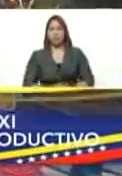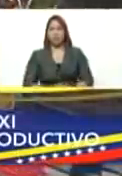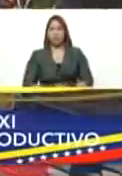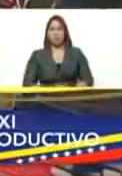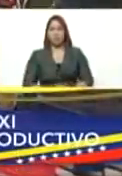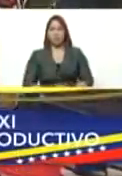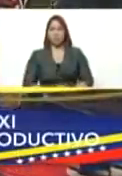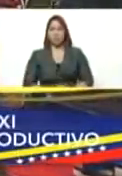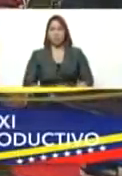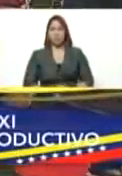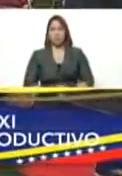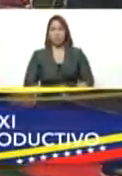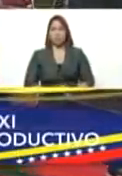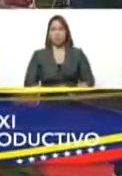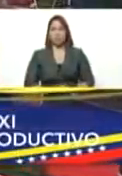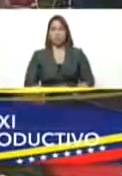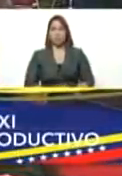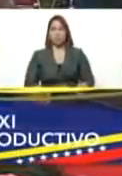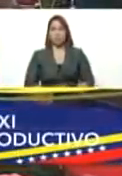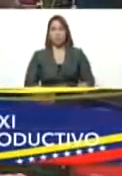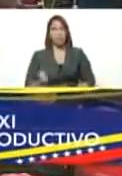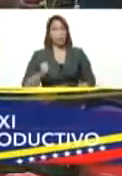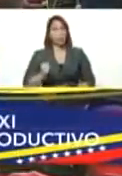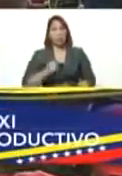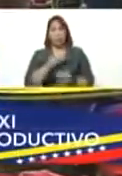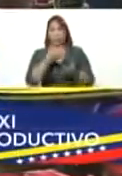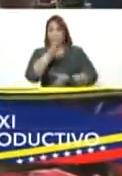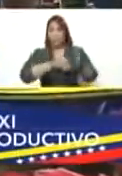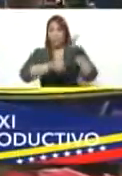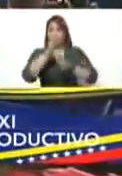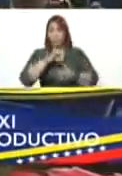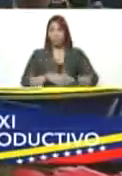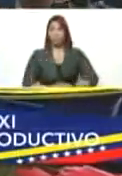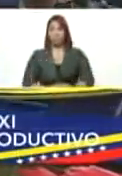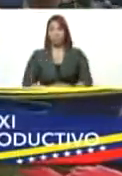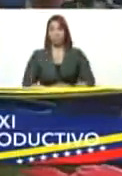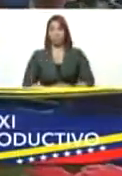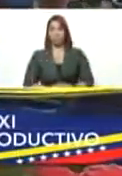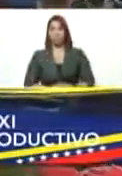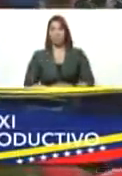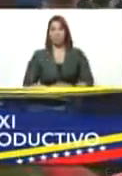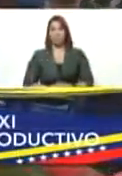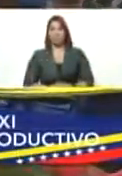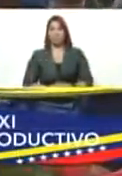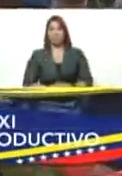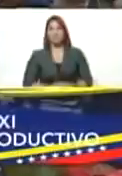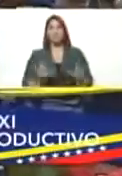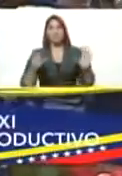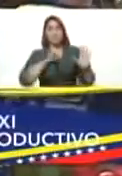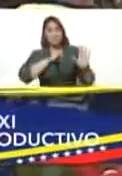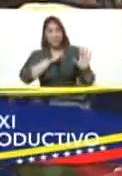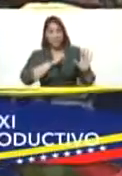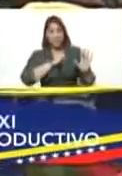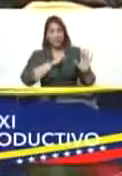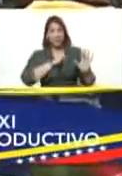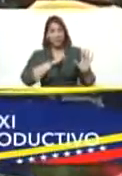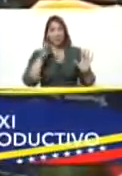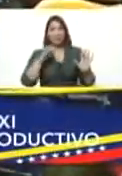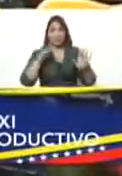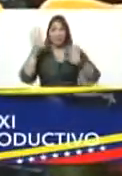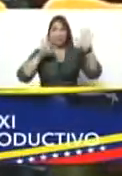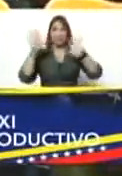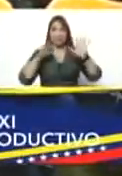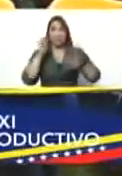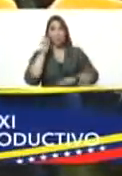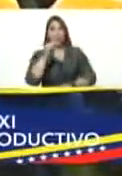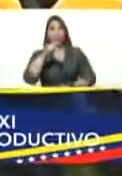No la, ah, bueno, ahora yo le voy a dar la palabra a cualquiera de ustedes para que me lo explique. Ah, se asustaron, ahora sí van a levantar la mano.